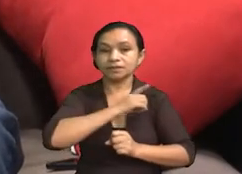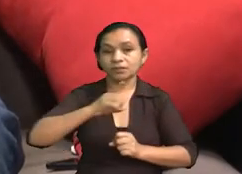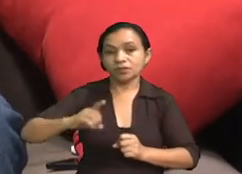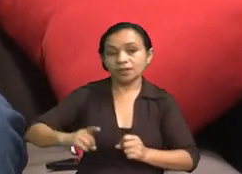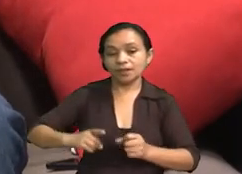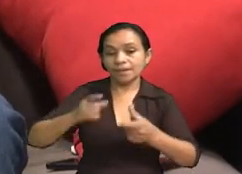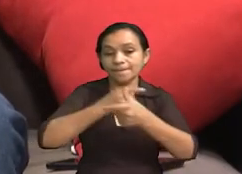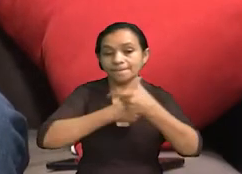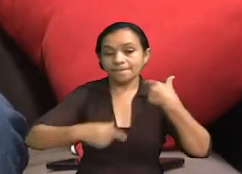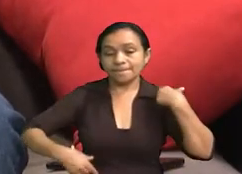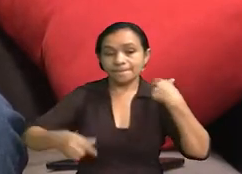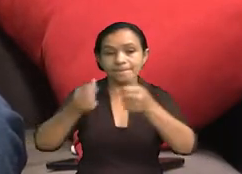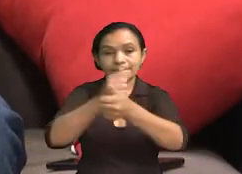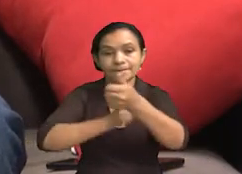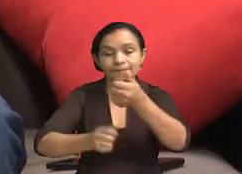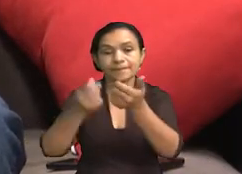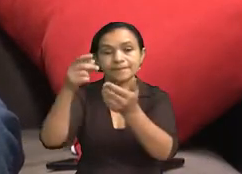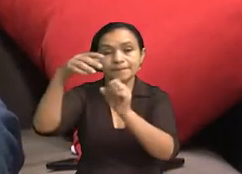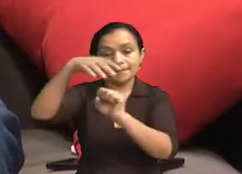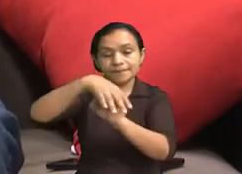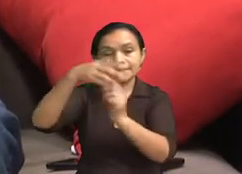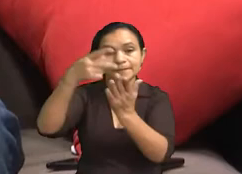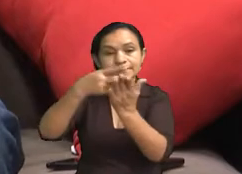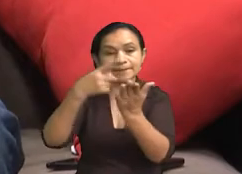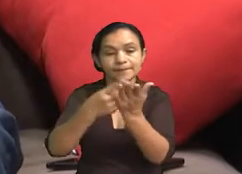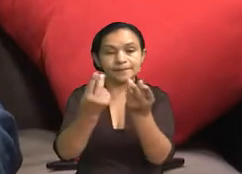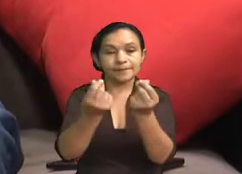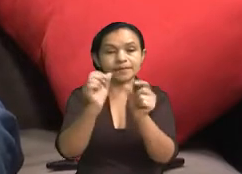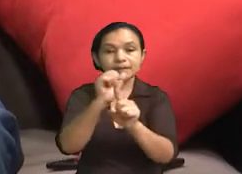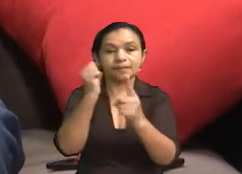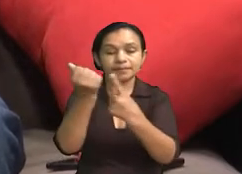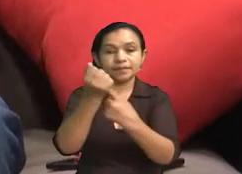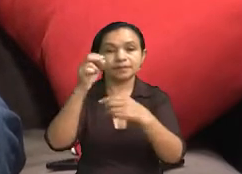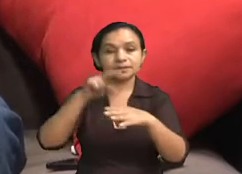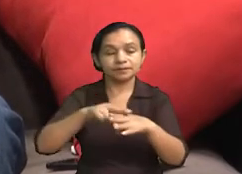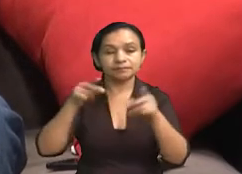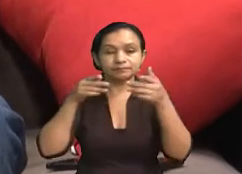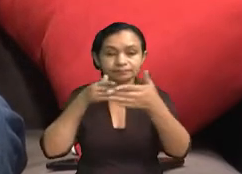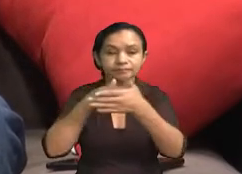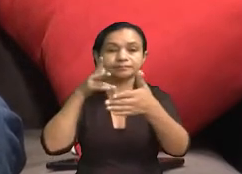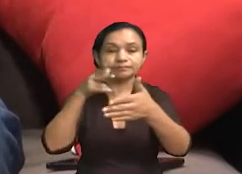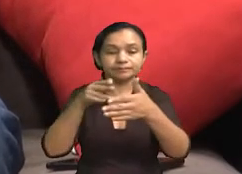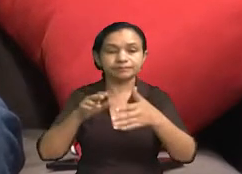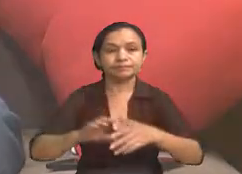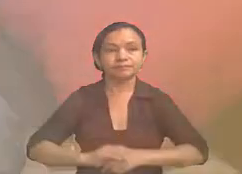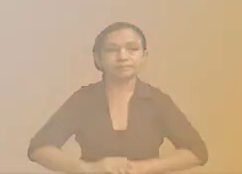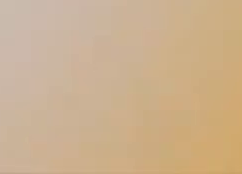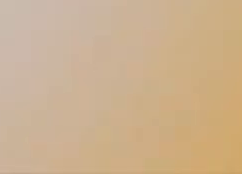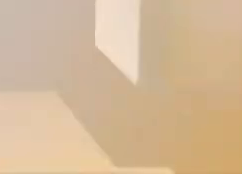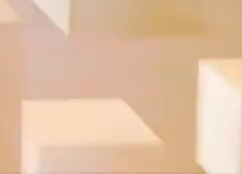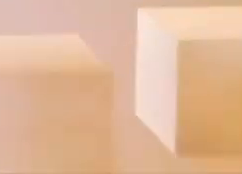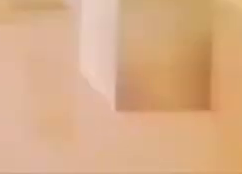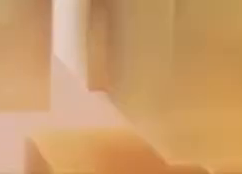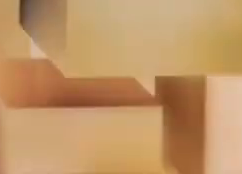además vicepresidente de la Comisión de Producción, Economía y Presupuesto de la Asamblea Nacional. Breve pausa y ya volvemos.